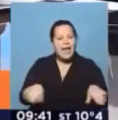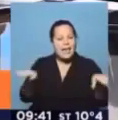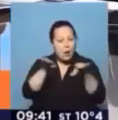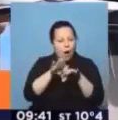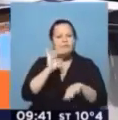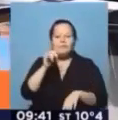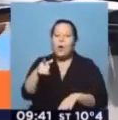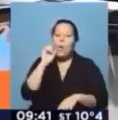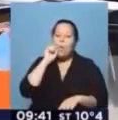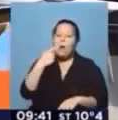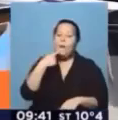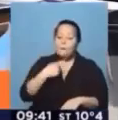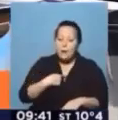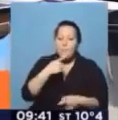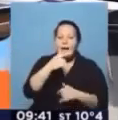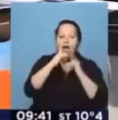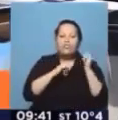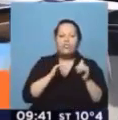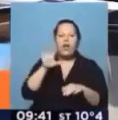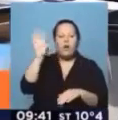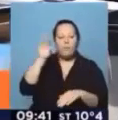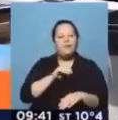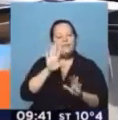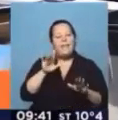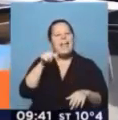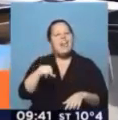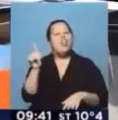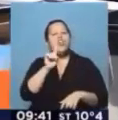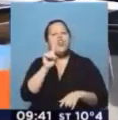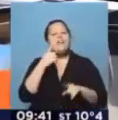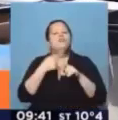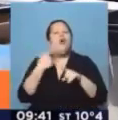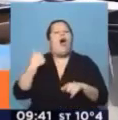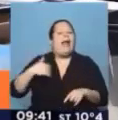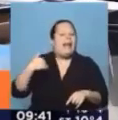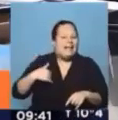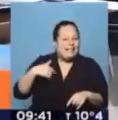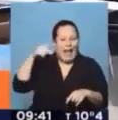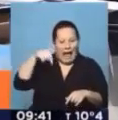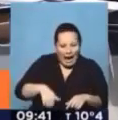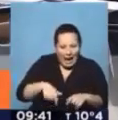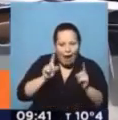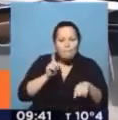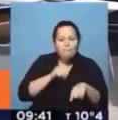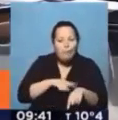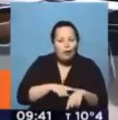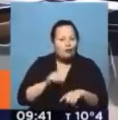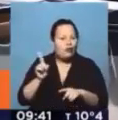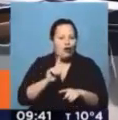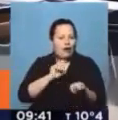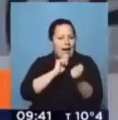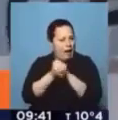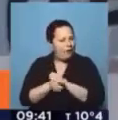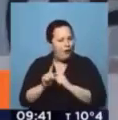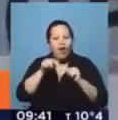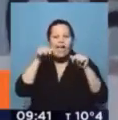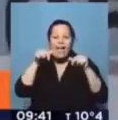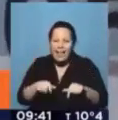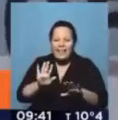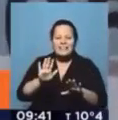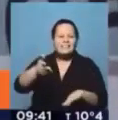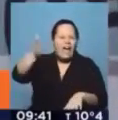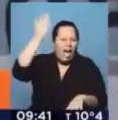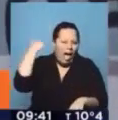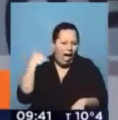ley de paridad ya? Es una excelente para pregunta. Para que ustedes lo puedan implementar. Porque esto, digamos, no tiene que ver con la Argentina y aquí y en este momento porque tenemos la reforma.